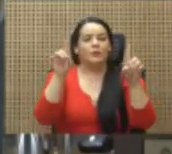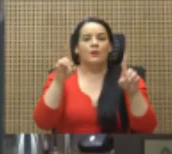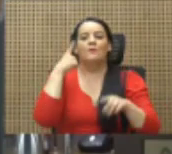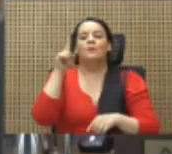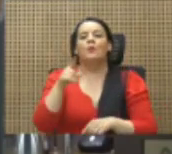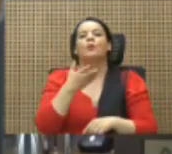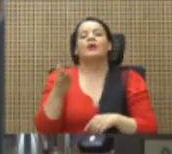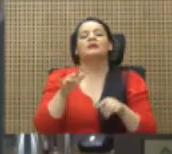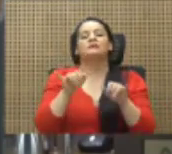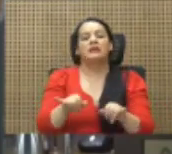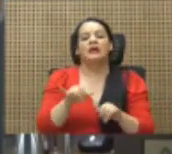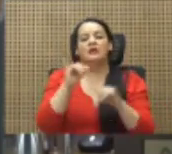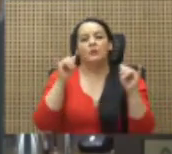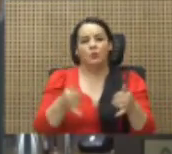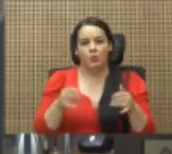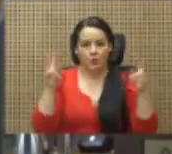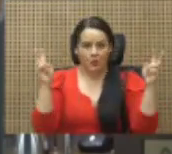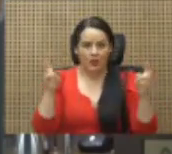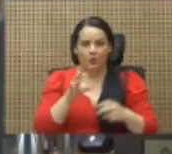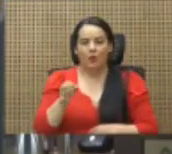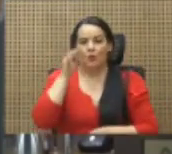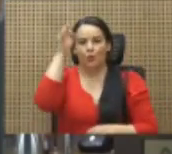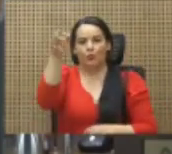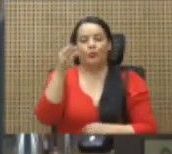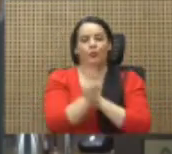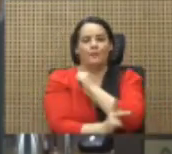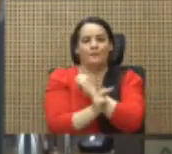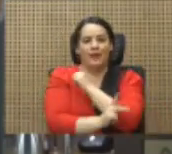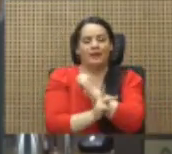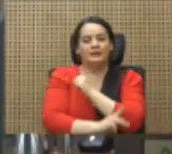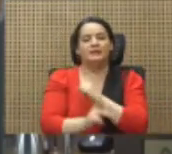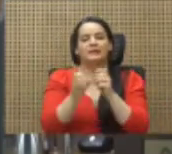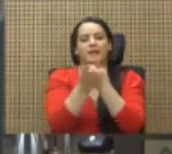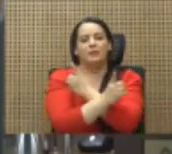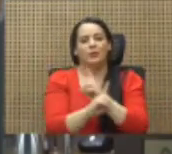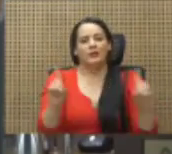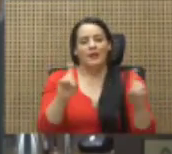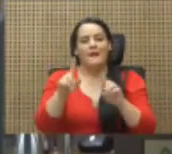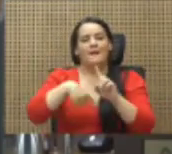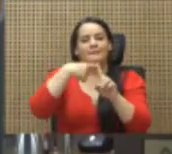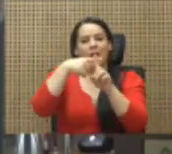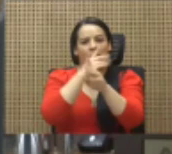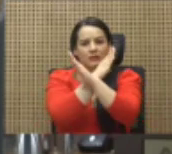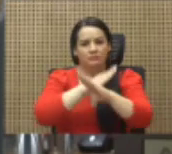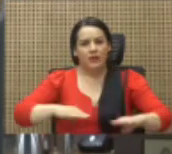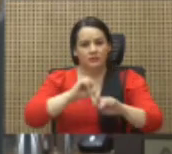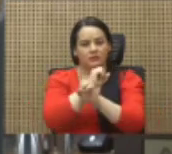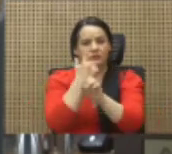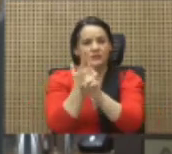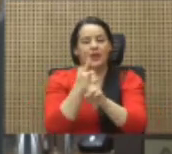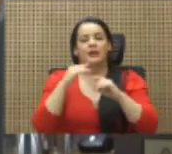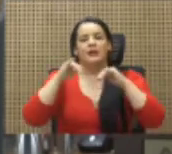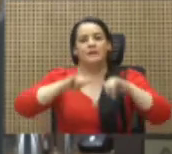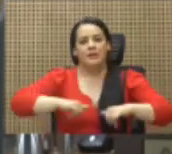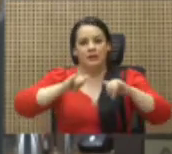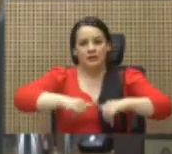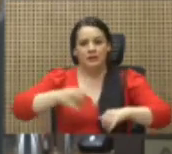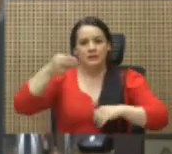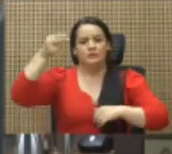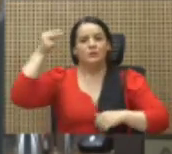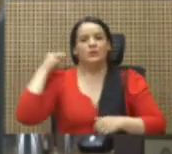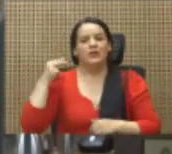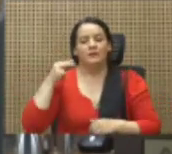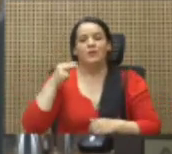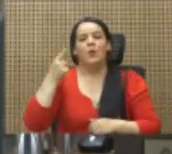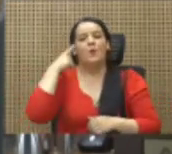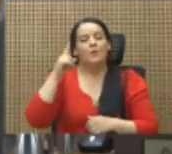está en juego es el futuro del país, de la democracia y de la paz social que sostienen históricamente